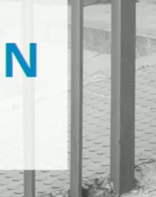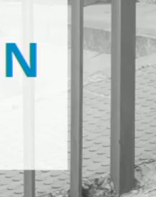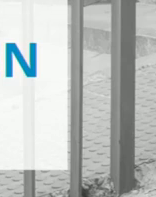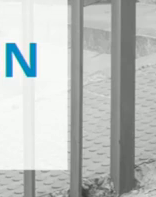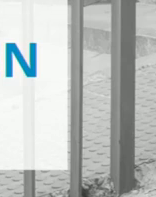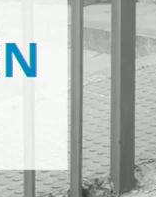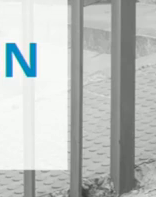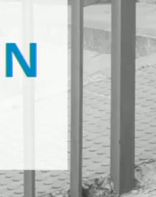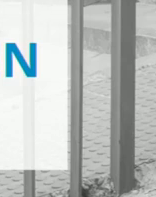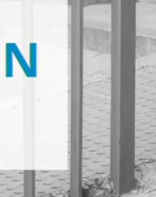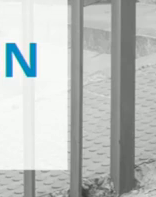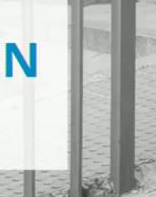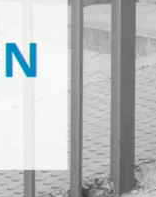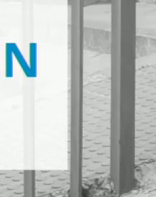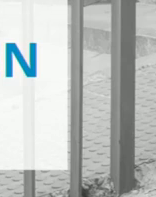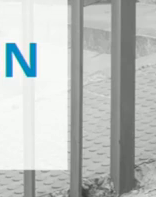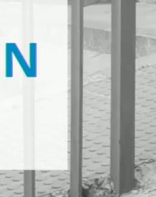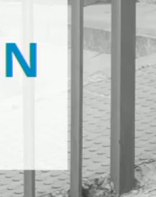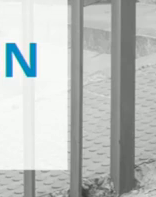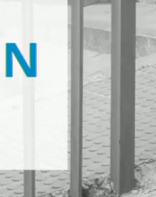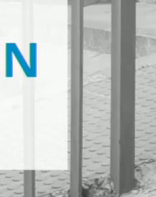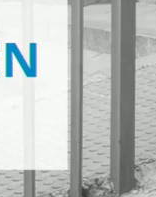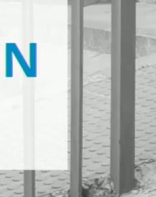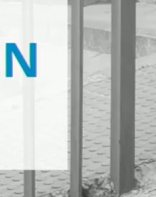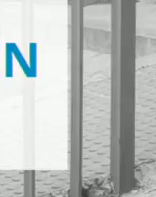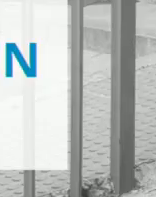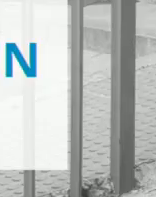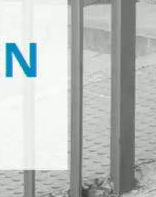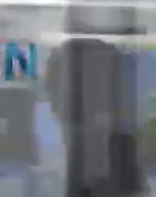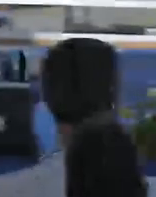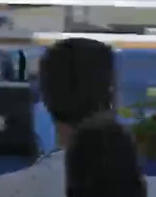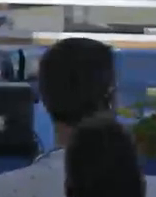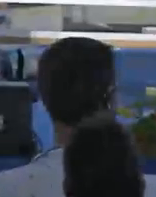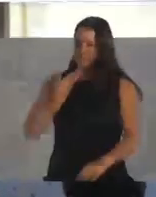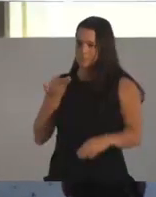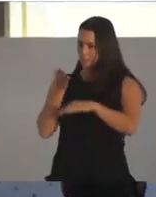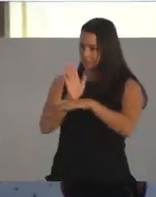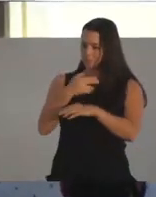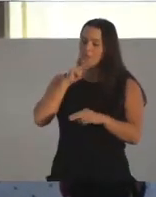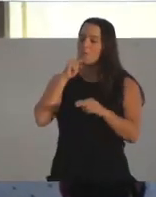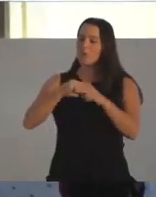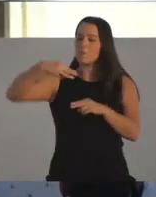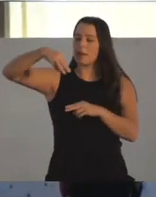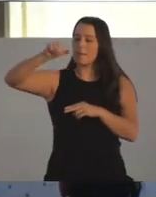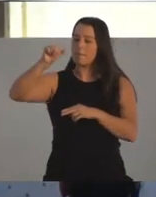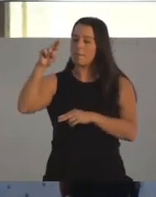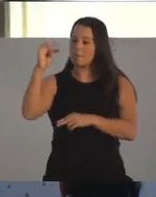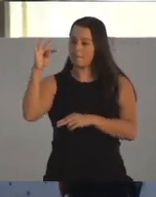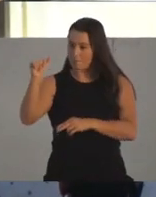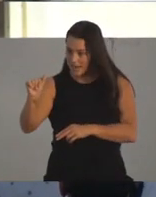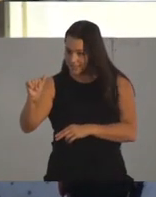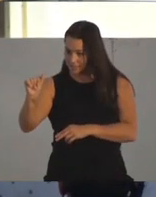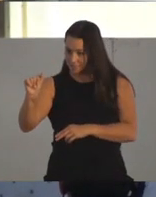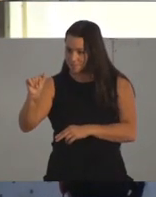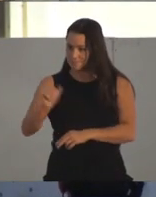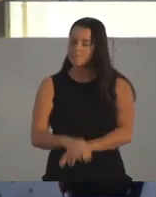Vamos a empezar este taller de alimentación y lo primero de todo presentarme. Yo soy Marta de Confederación ASPACE y lo